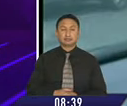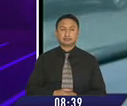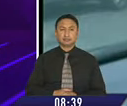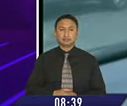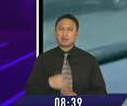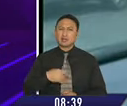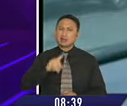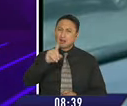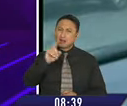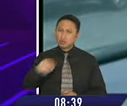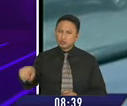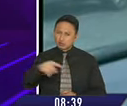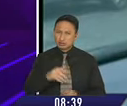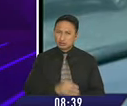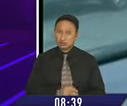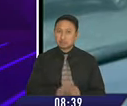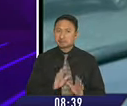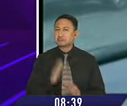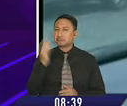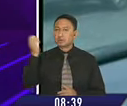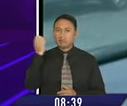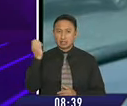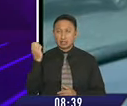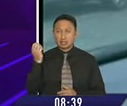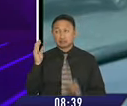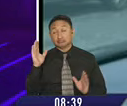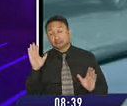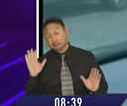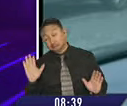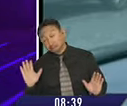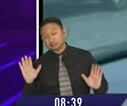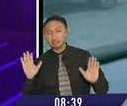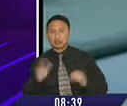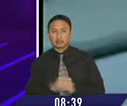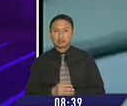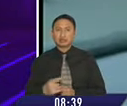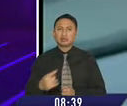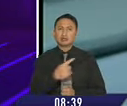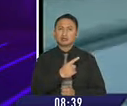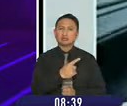Pregunto yo, si están en caso de una emergencia, bueno, es entendible, pero aquí ven.